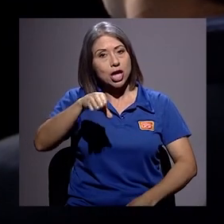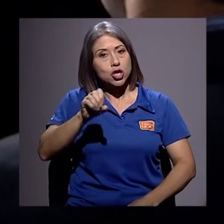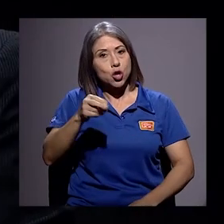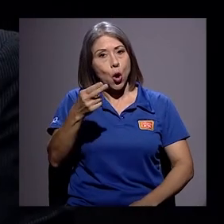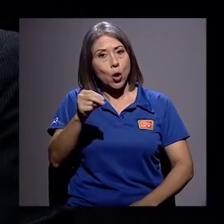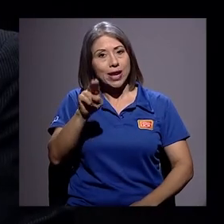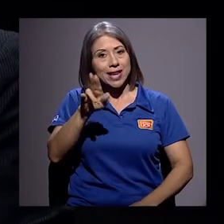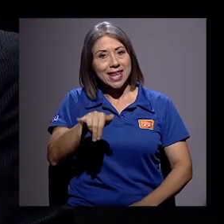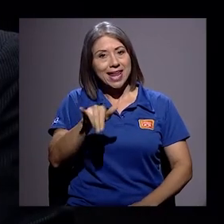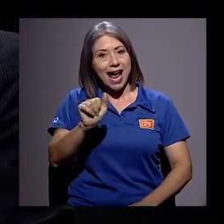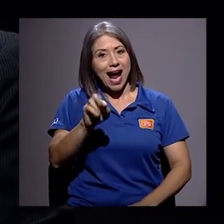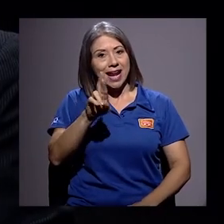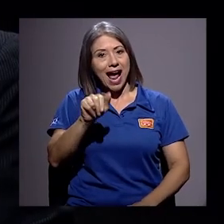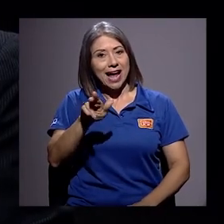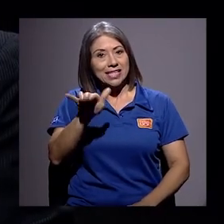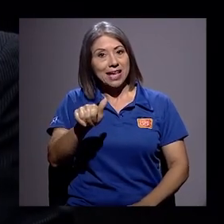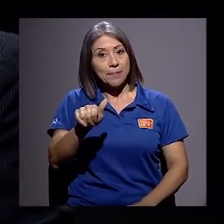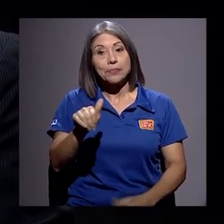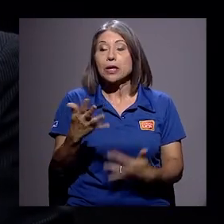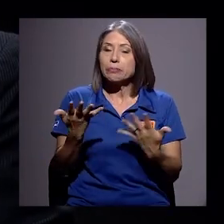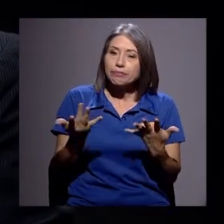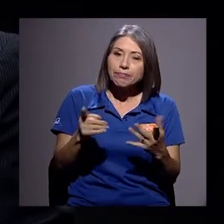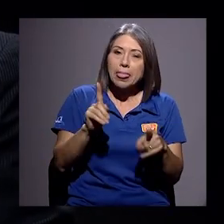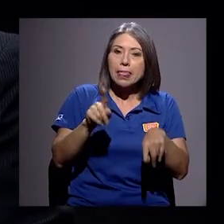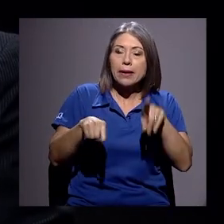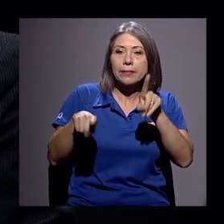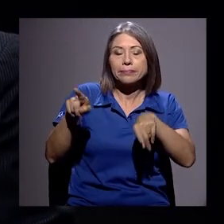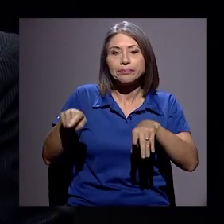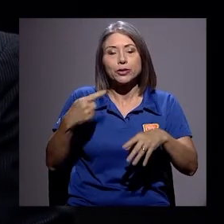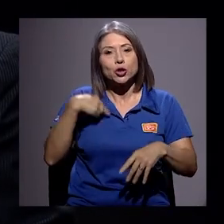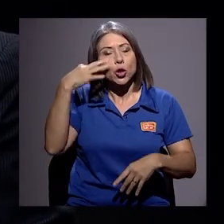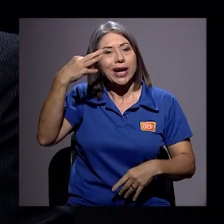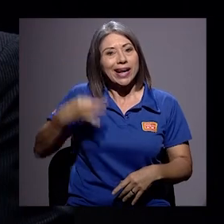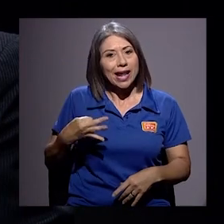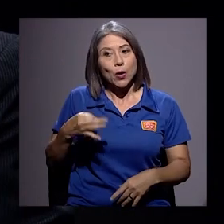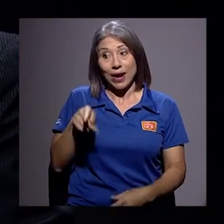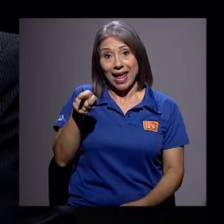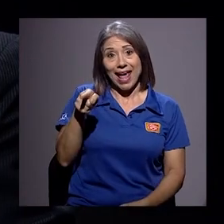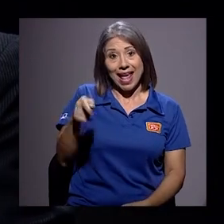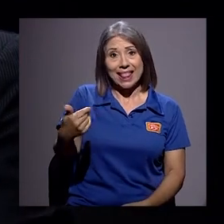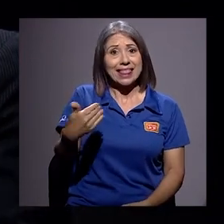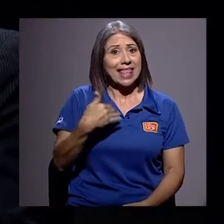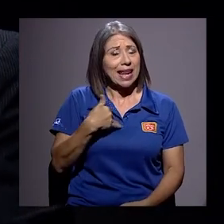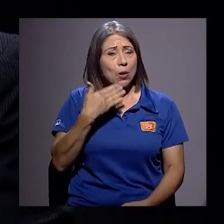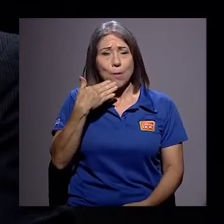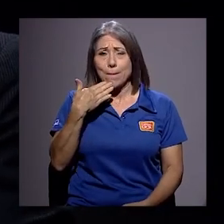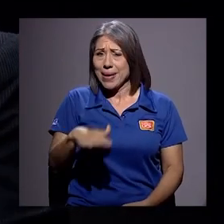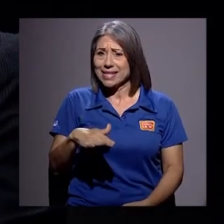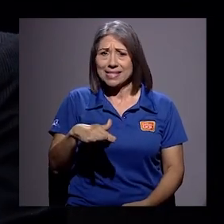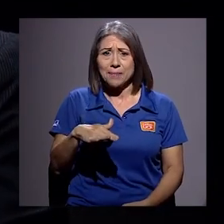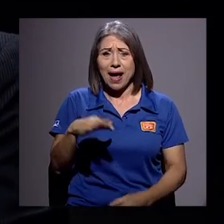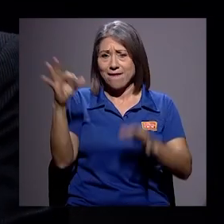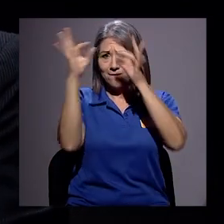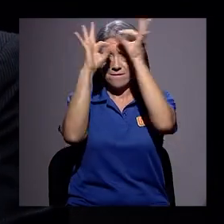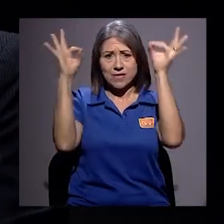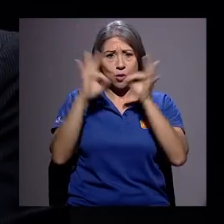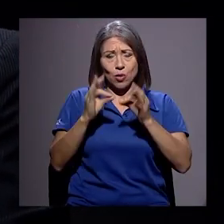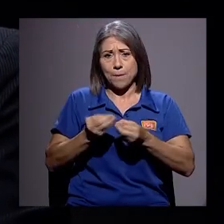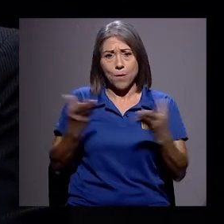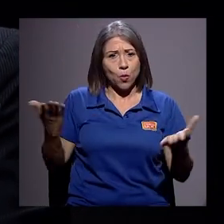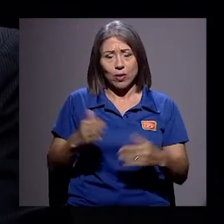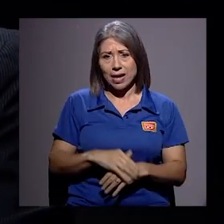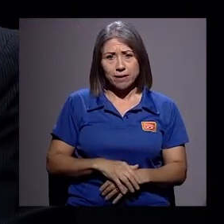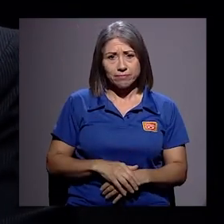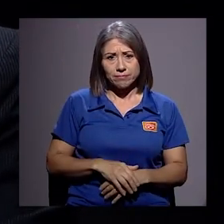ahora bueno tiene sus bemoles y creo que él tiene una pésima figura pública